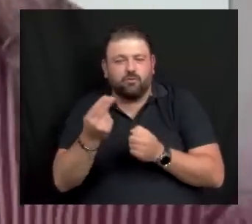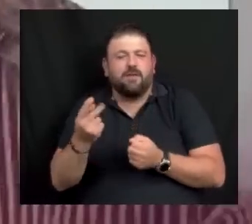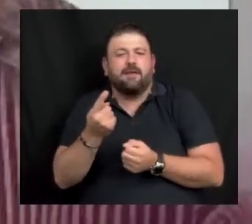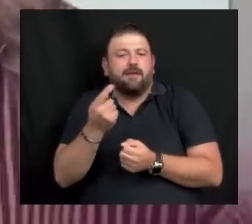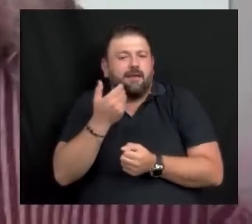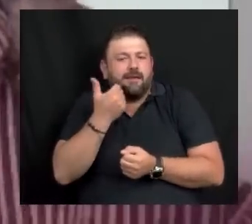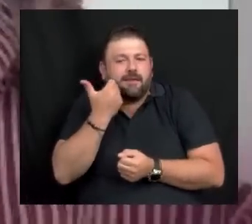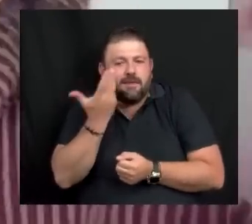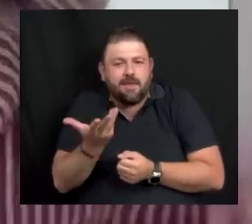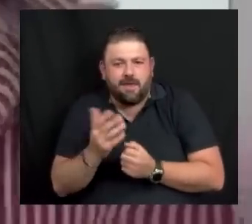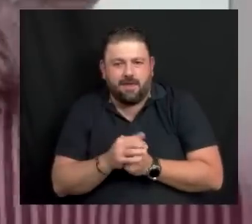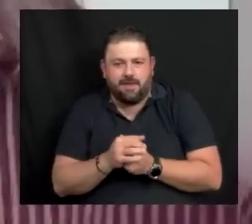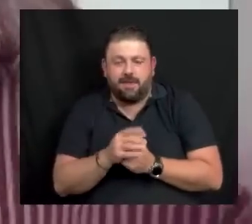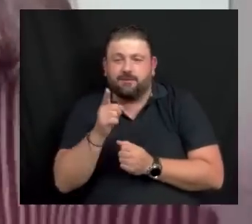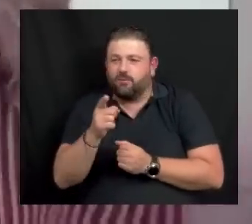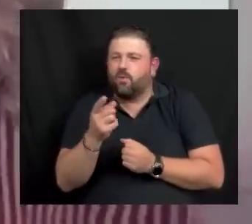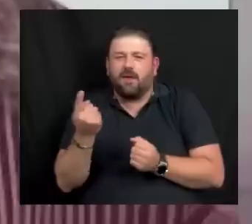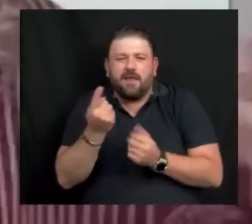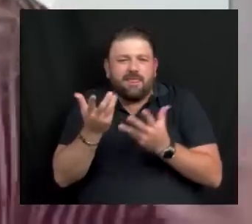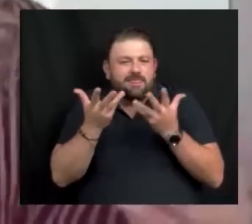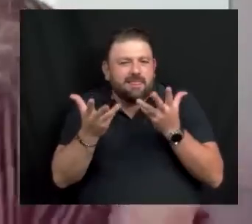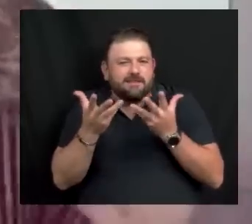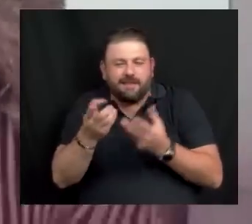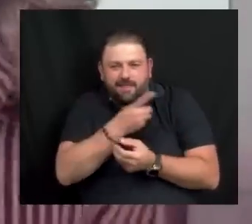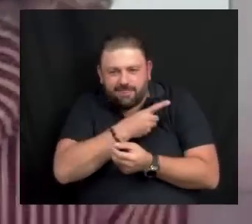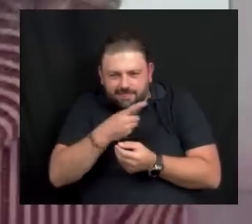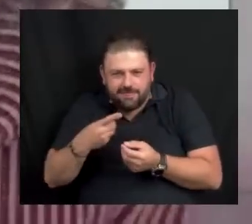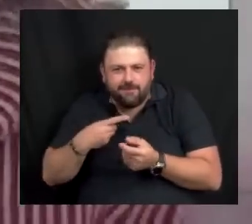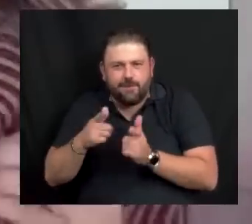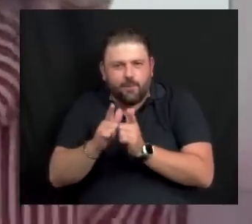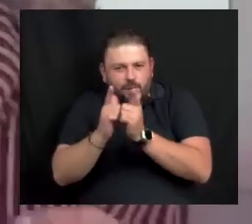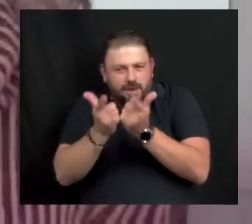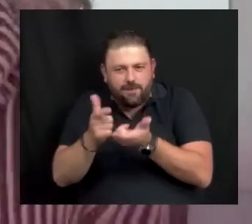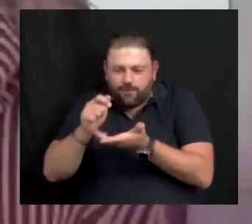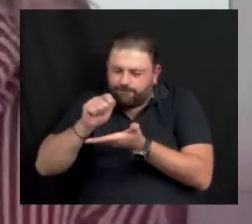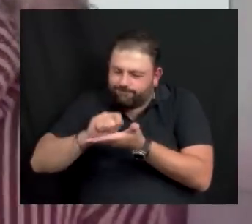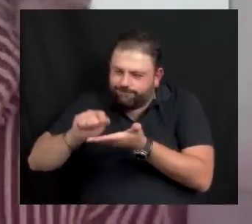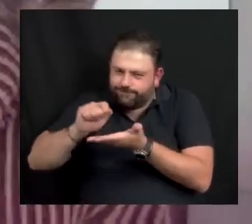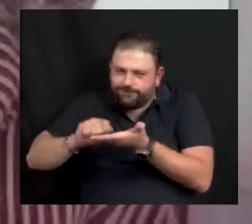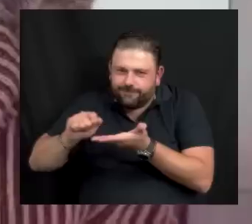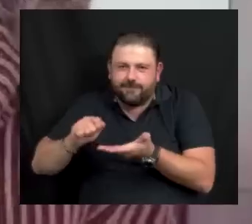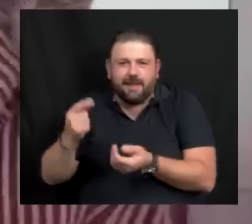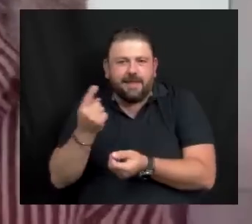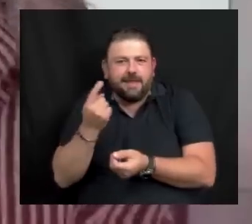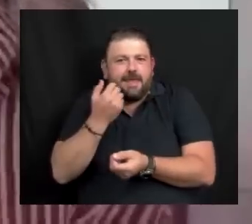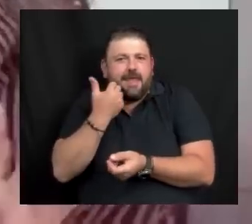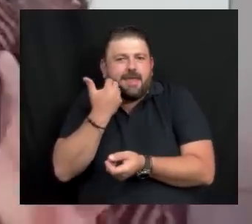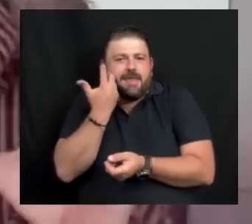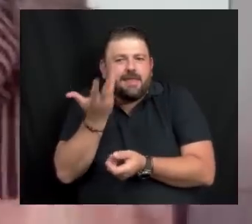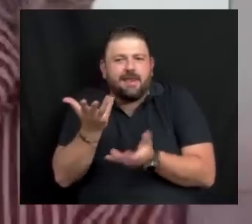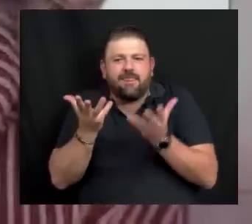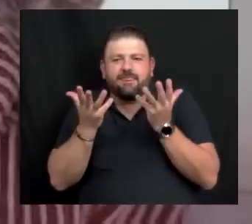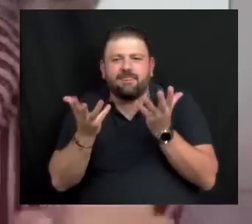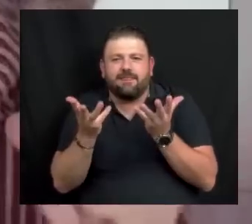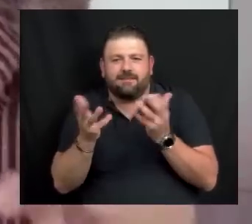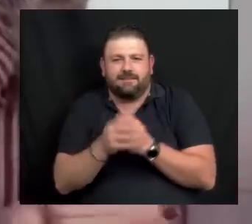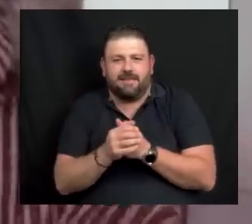lista de los sueños, de las metas, de los logros. Esto es lo más importante en estos momentos